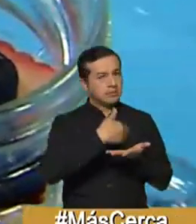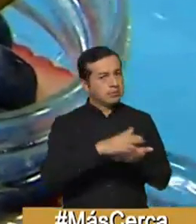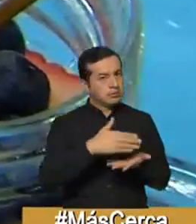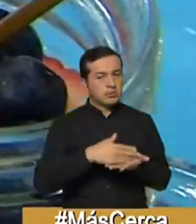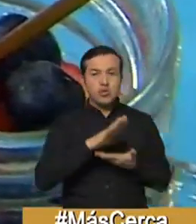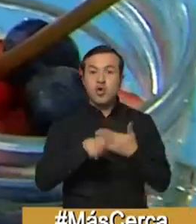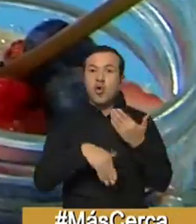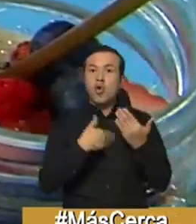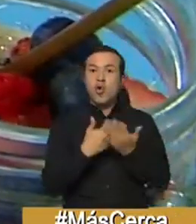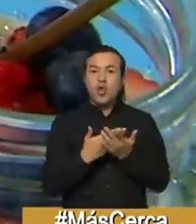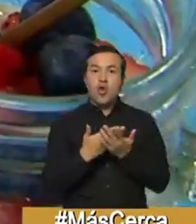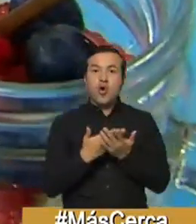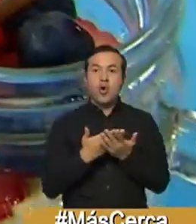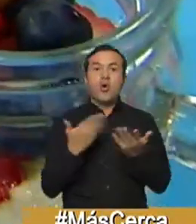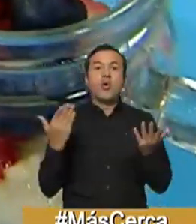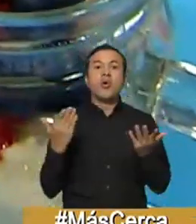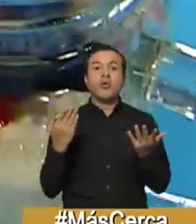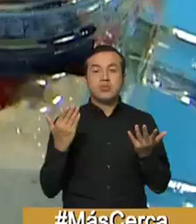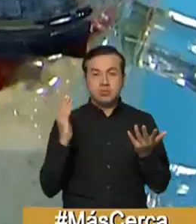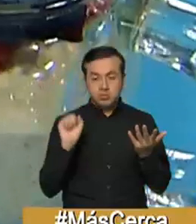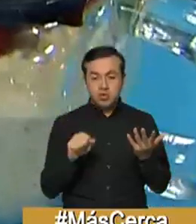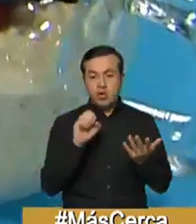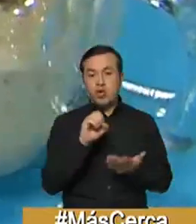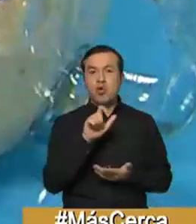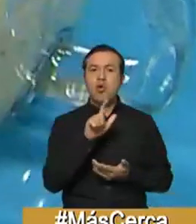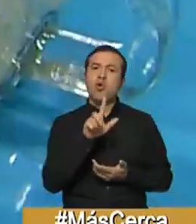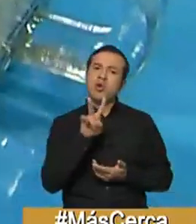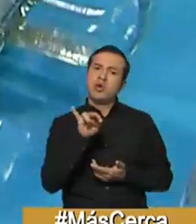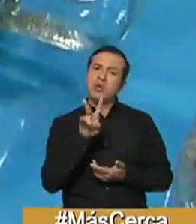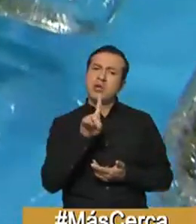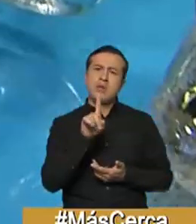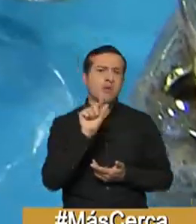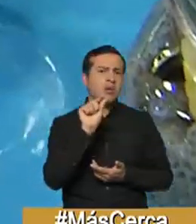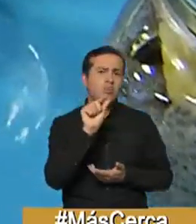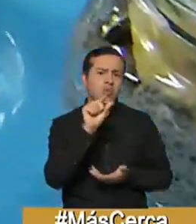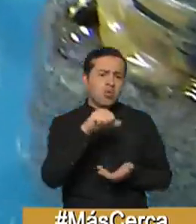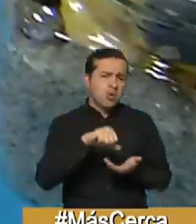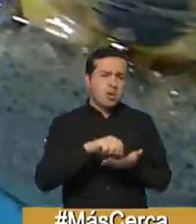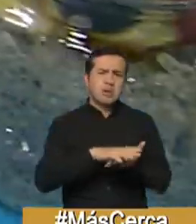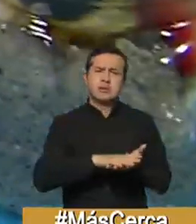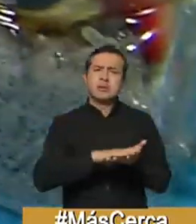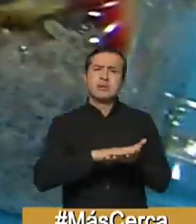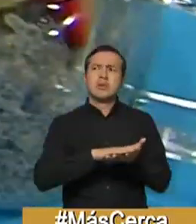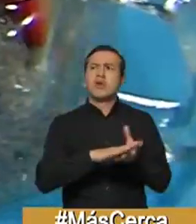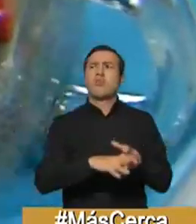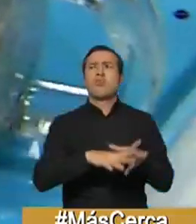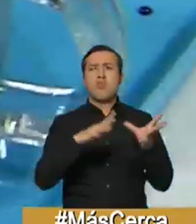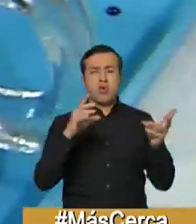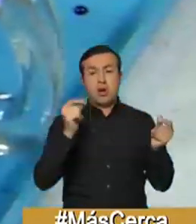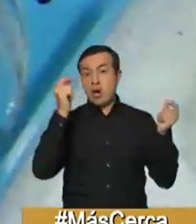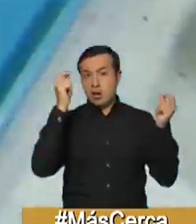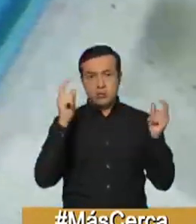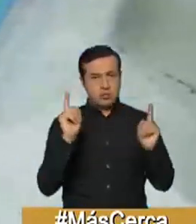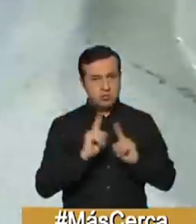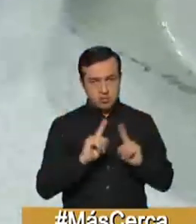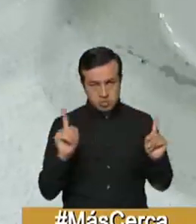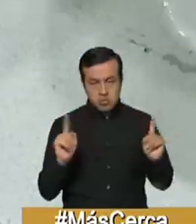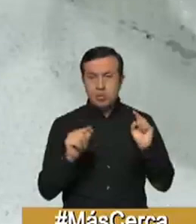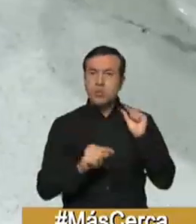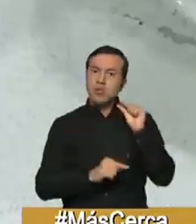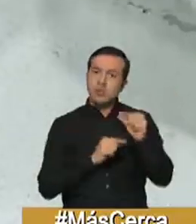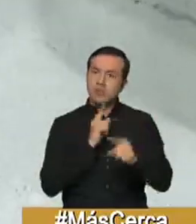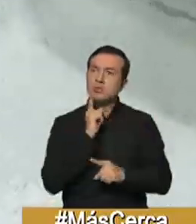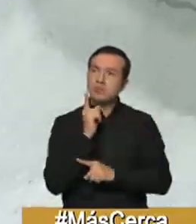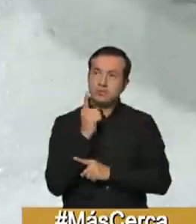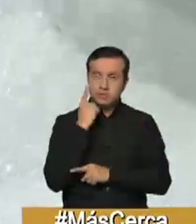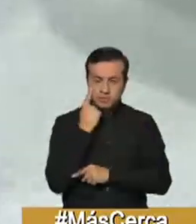la fritura. Ya. Se puede utilizar aceite de oliva, sí, pero en pequeñas cantidades, ya. No frito, frito. La no comida. Debe de ser de un día para otro. Exacto. O sea, es poco a